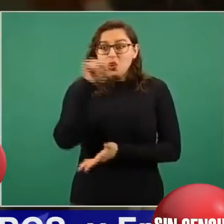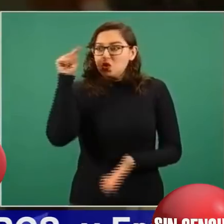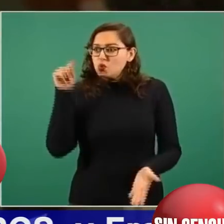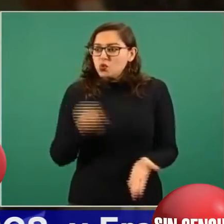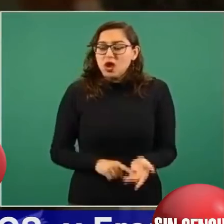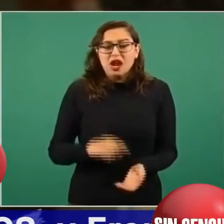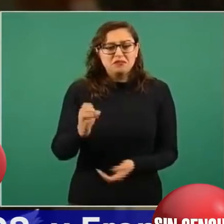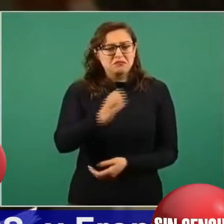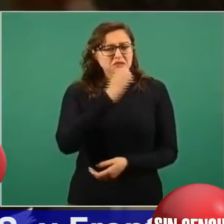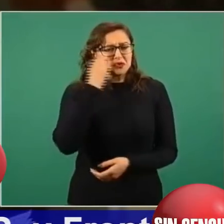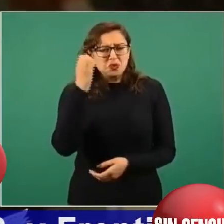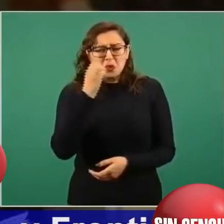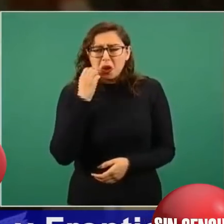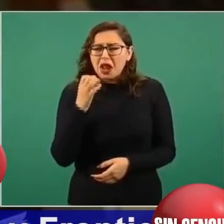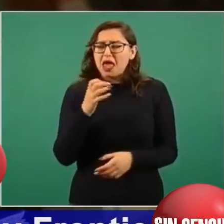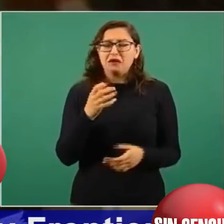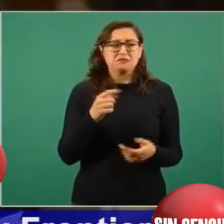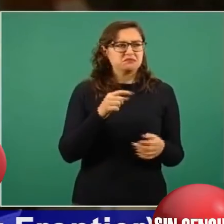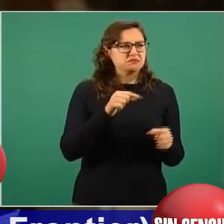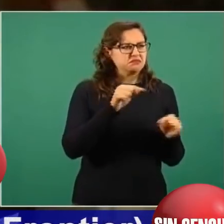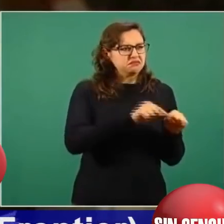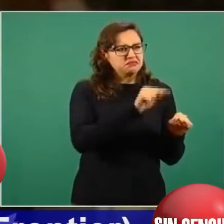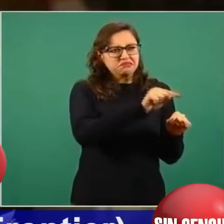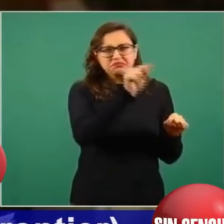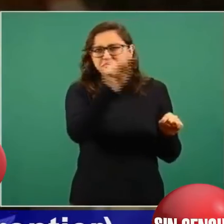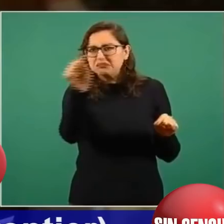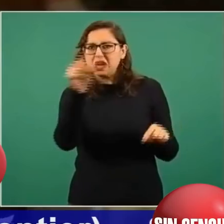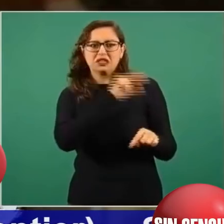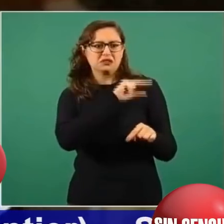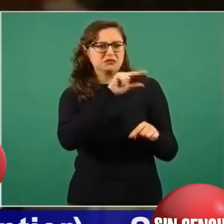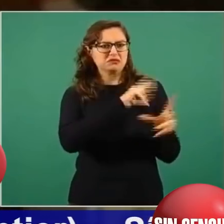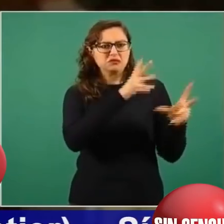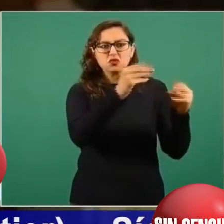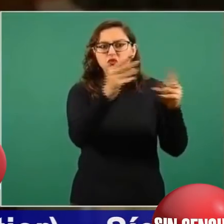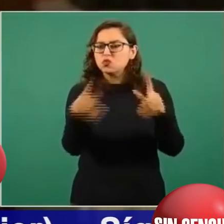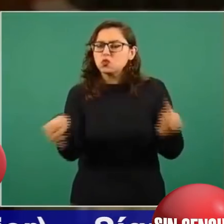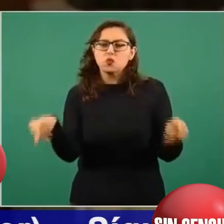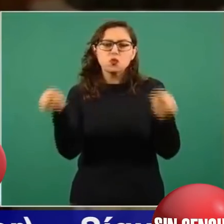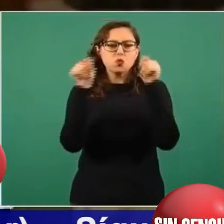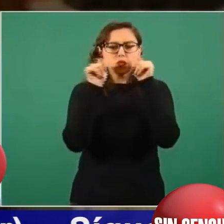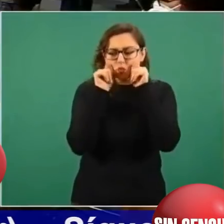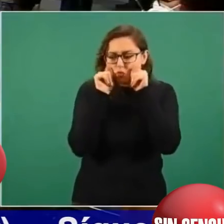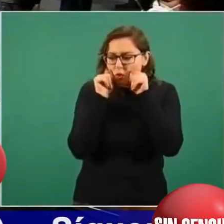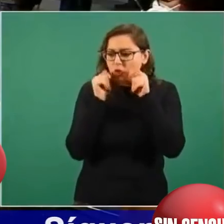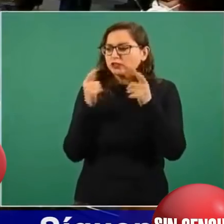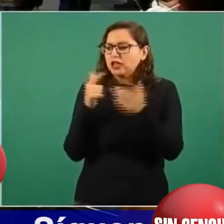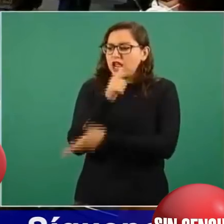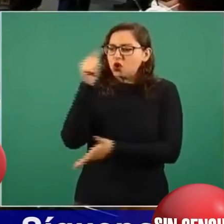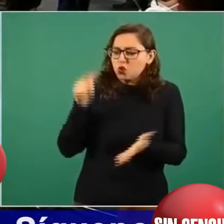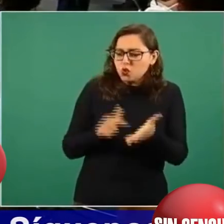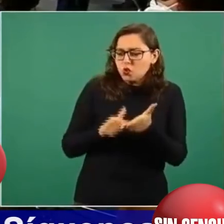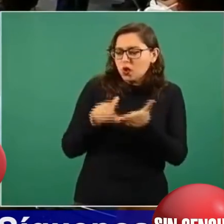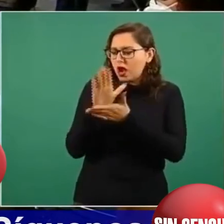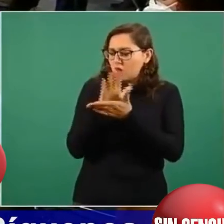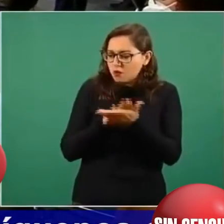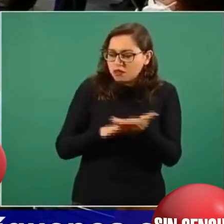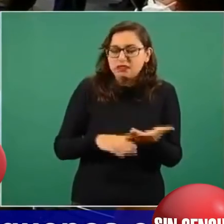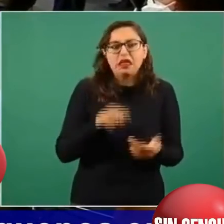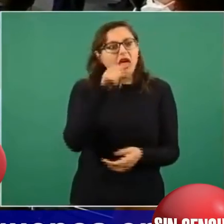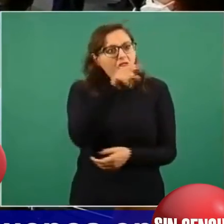colegios, donde también nos regalaron esa falsa idea de que pertenecer a un colegio era de estatus